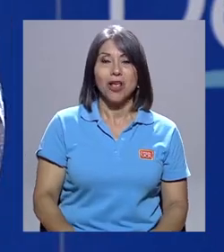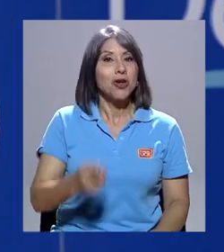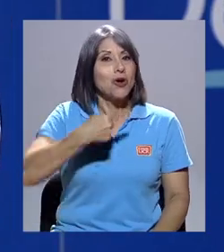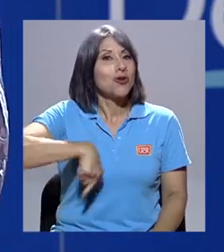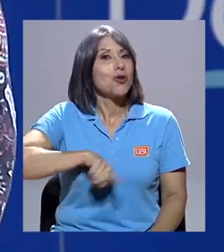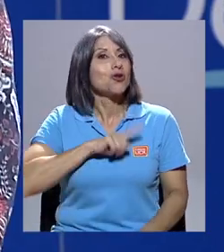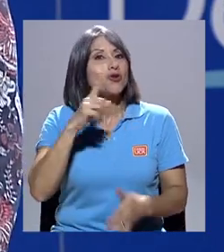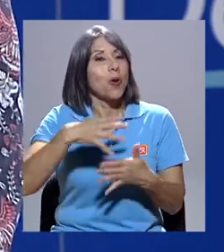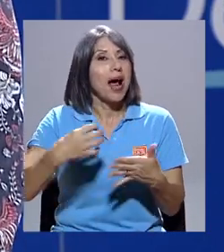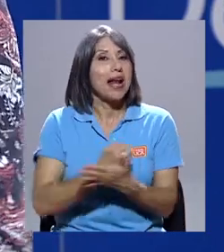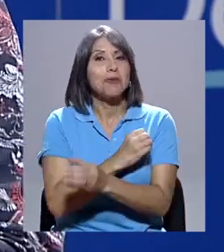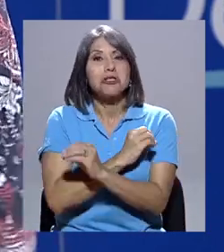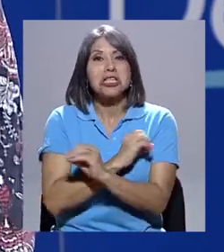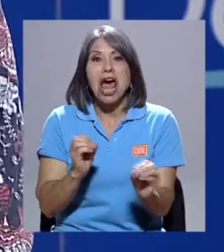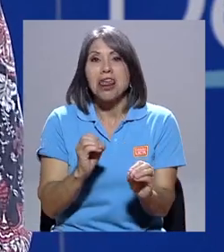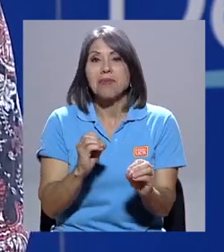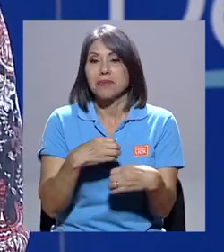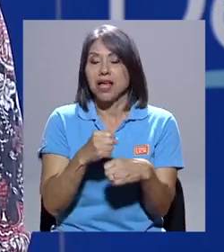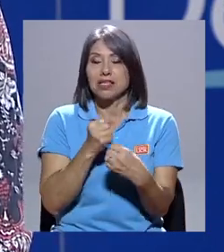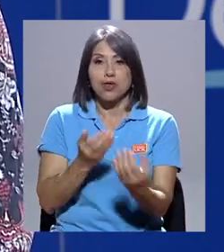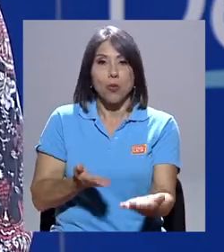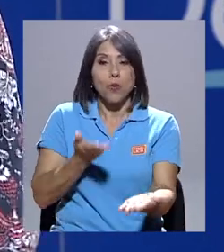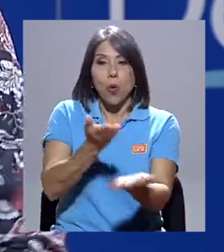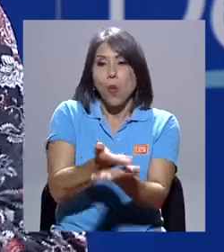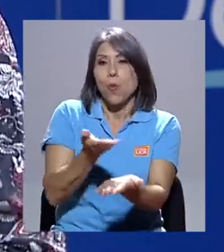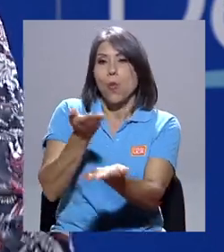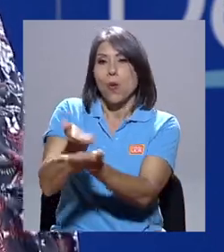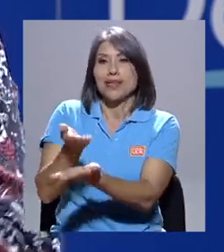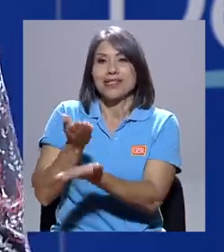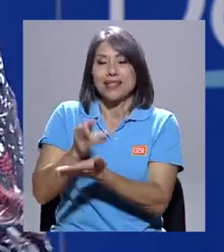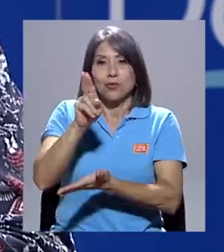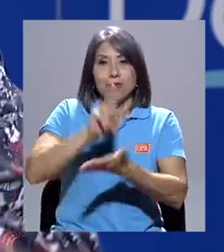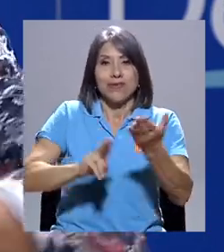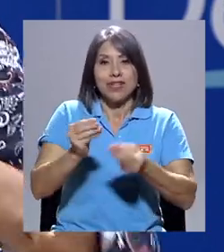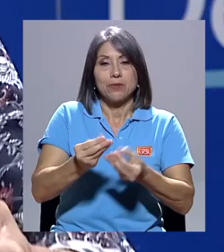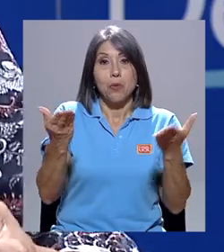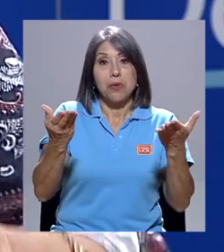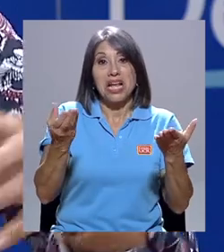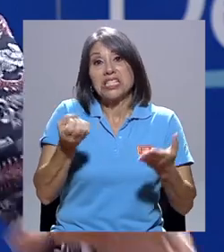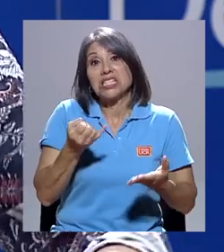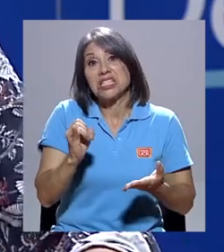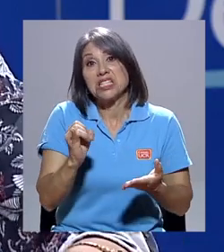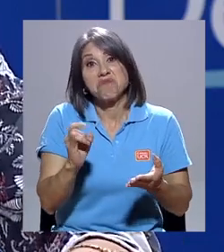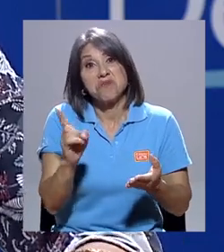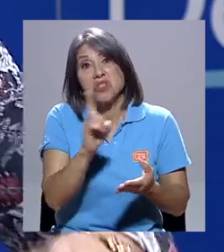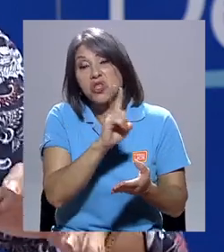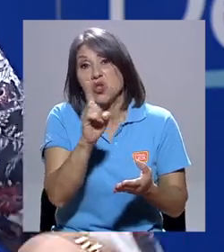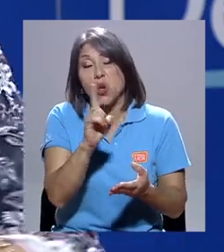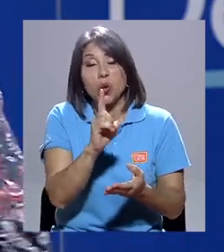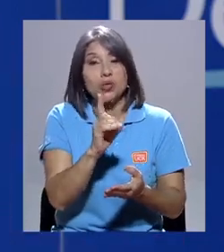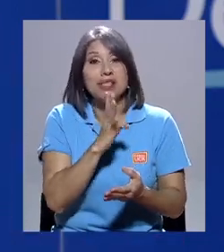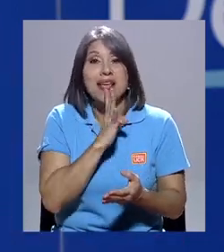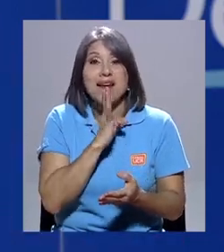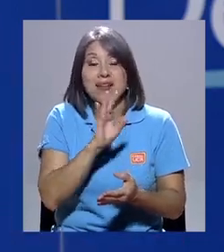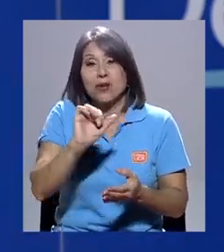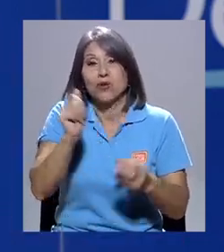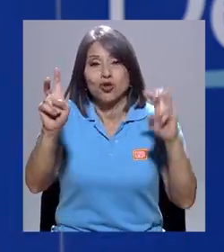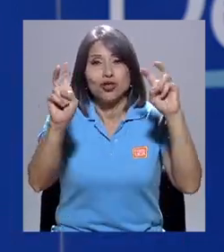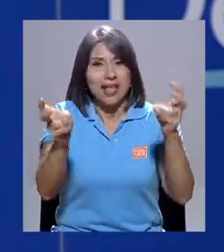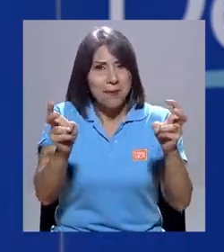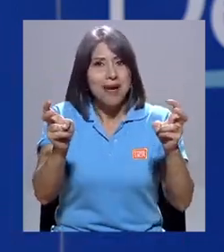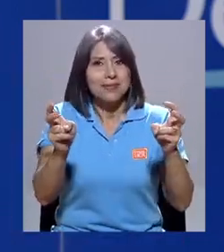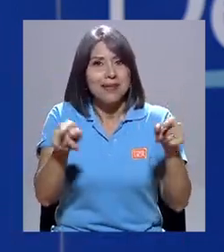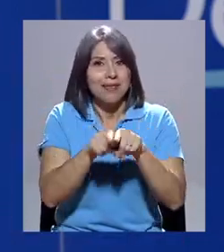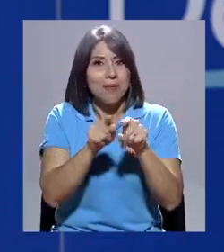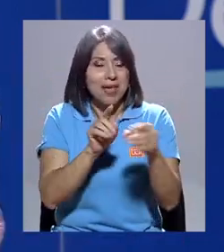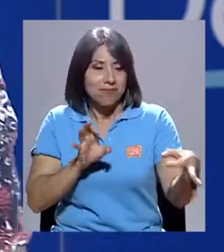hacer propuestas como éstas desde las universidades pública si tampoco se tocan otros aspectos que tienen que ver mucho para que